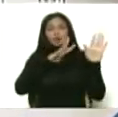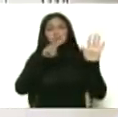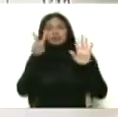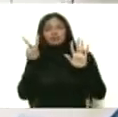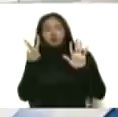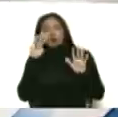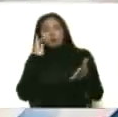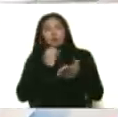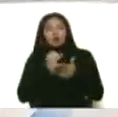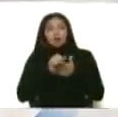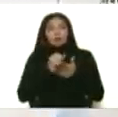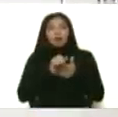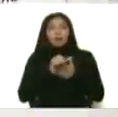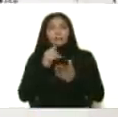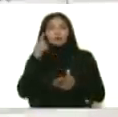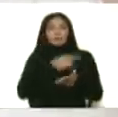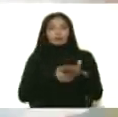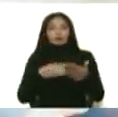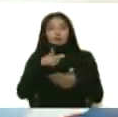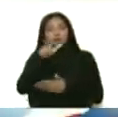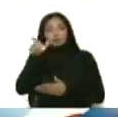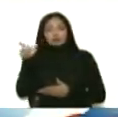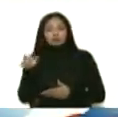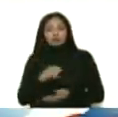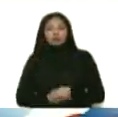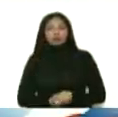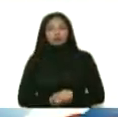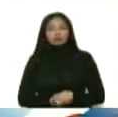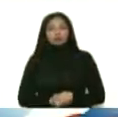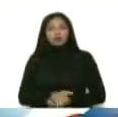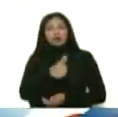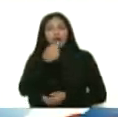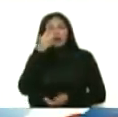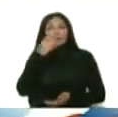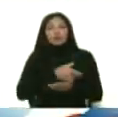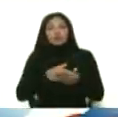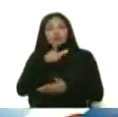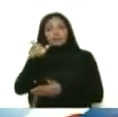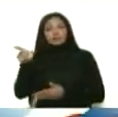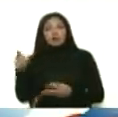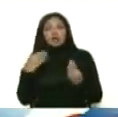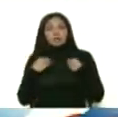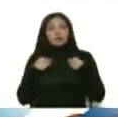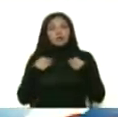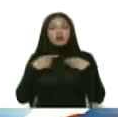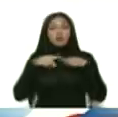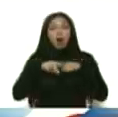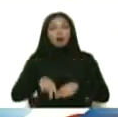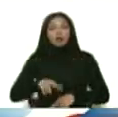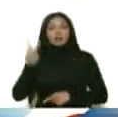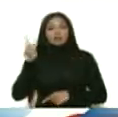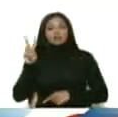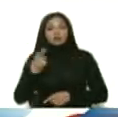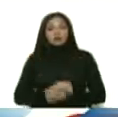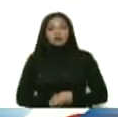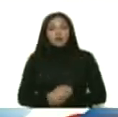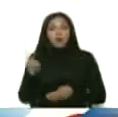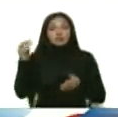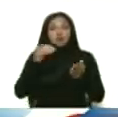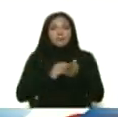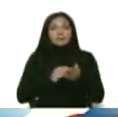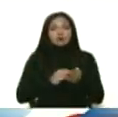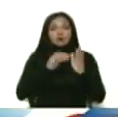4.492 pruebas por millón de habitantes. Repito, por cada millón de personas que vivimos en Venezuela,